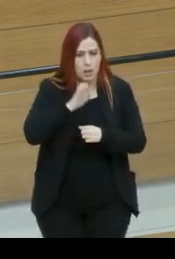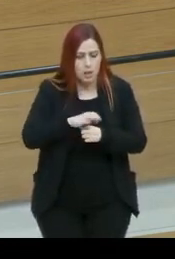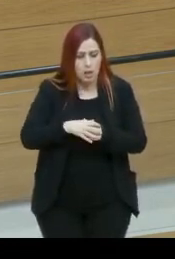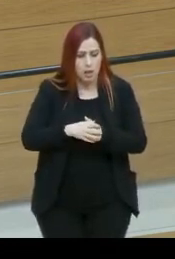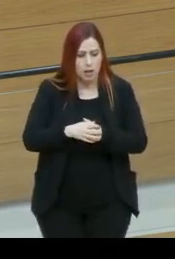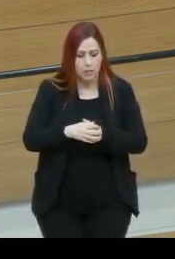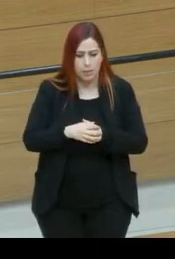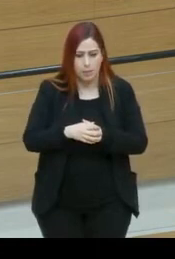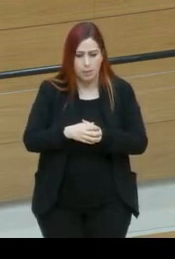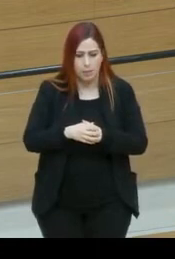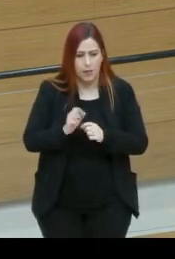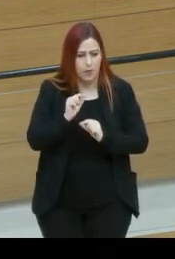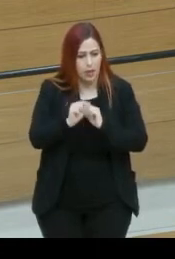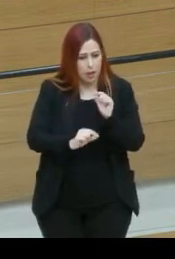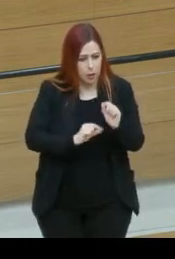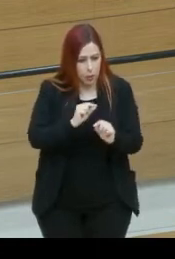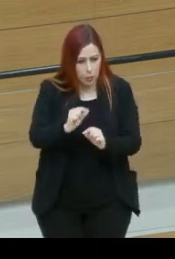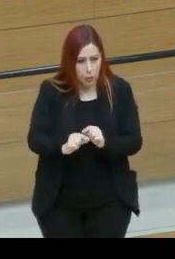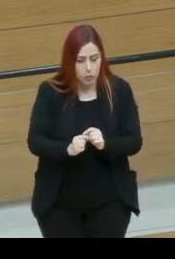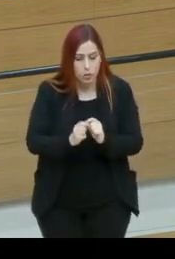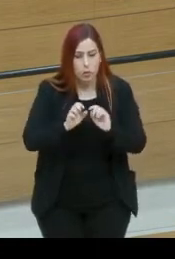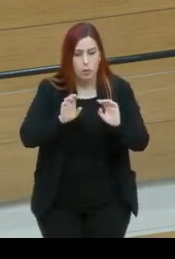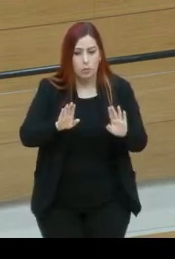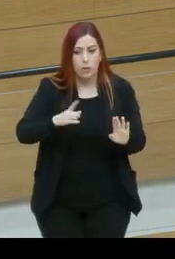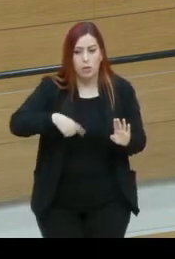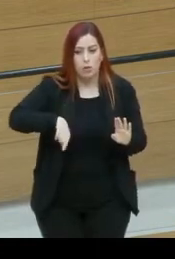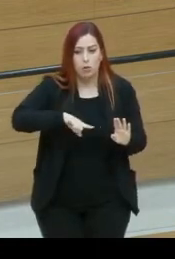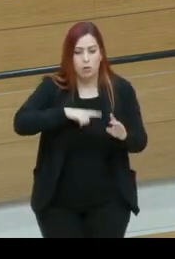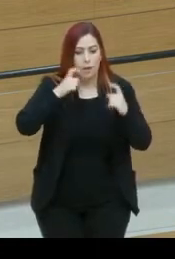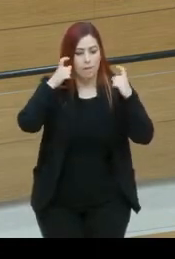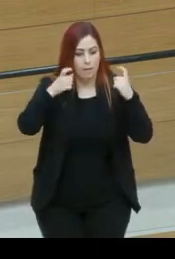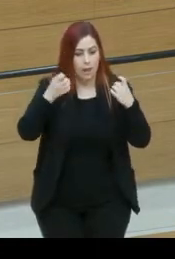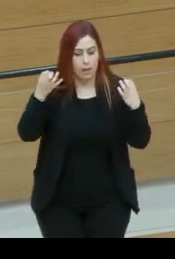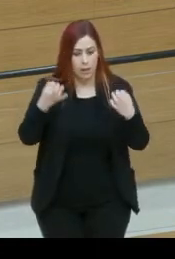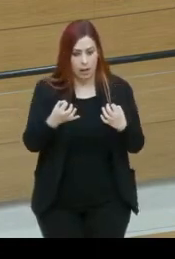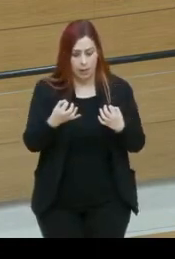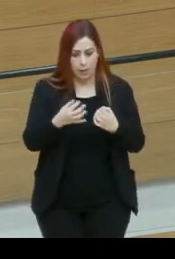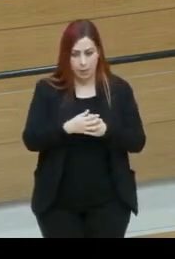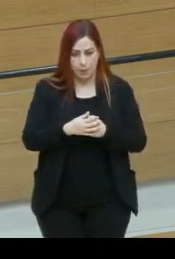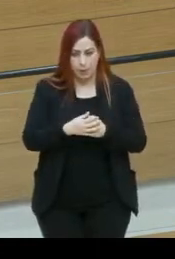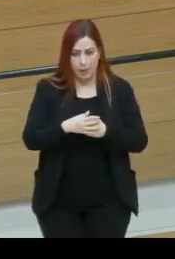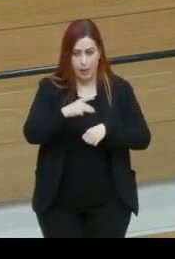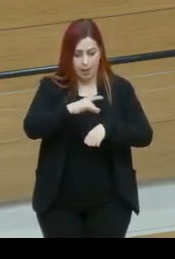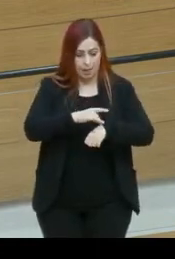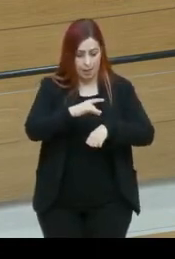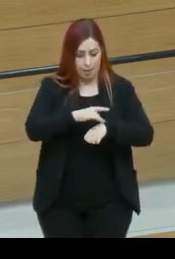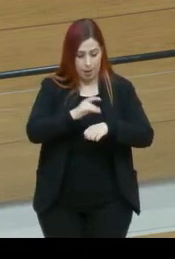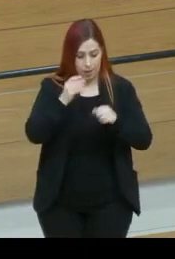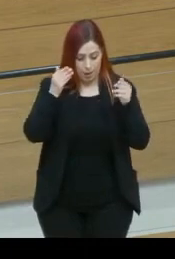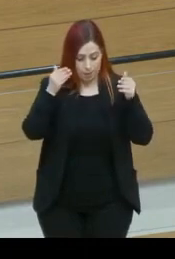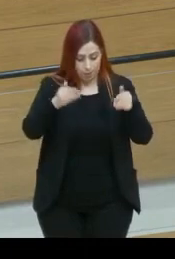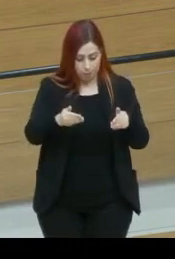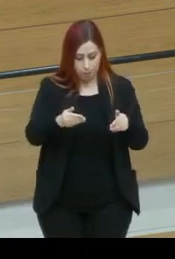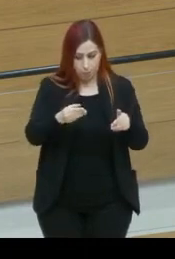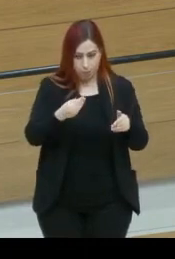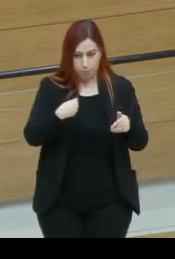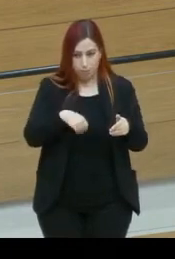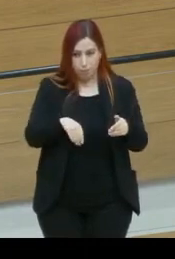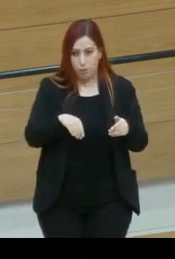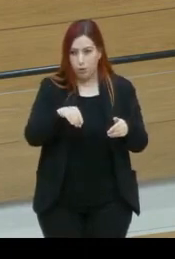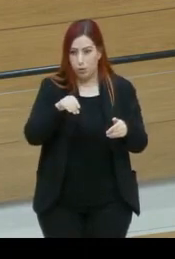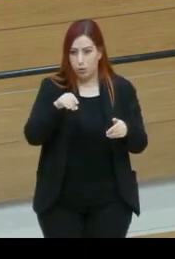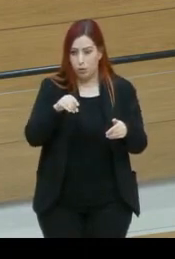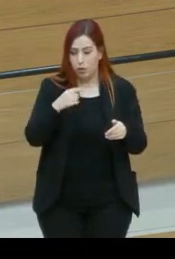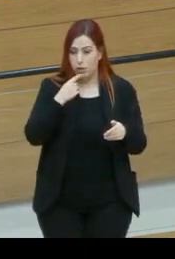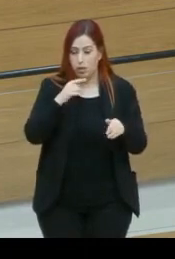ahora virus, pero nosotros tratamos de buscar enfermedades que, como digo aquí,